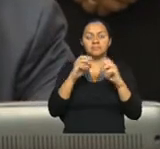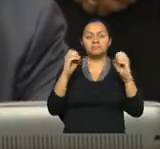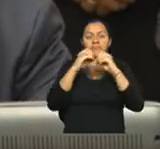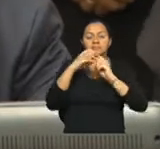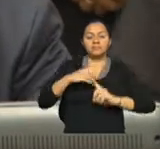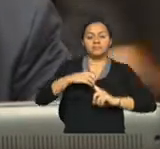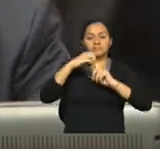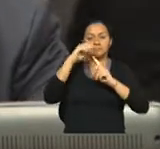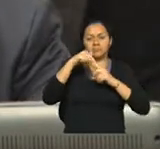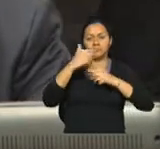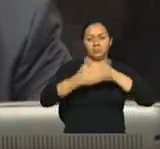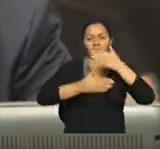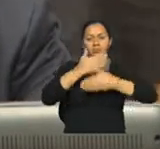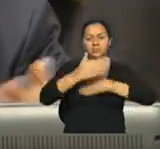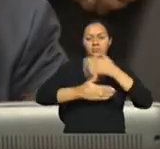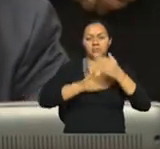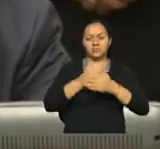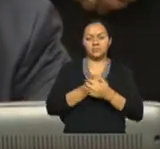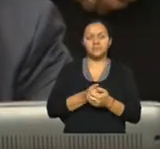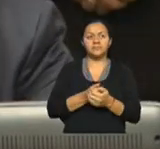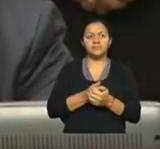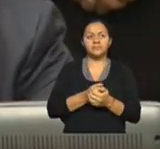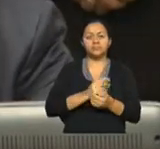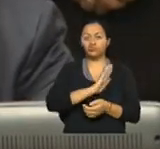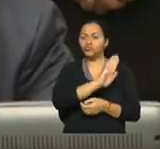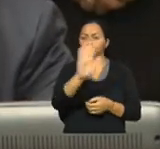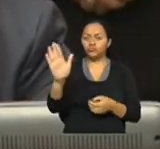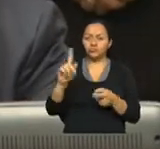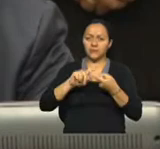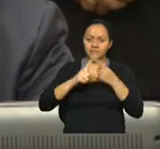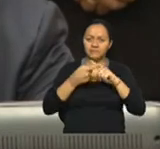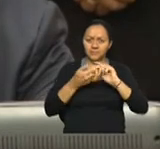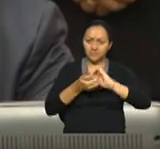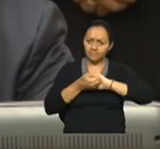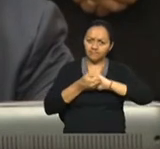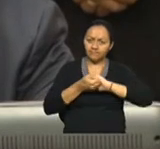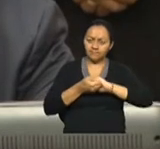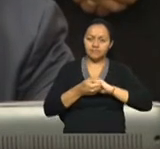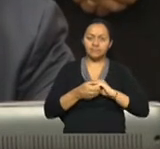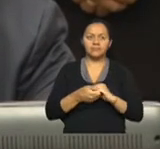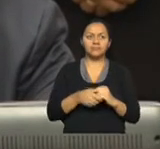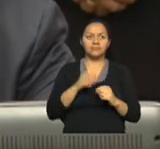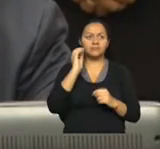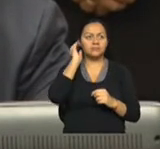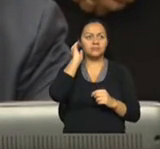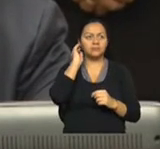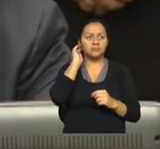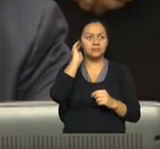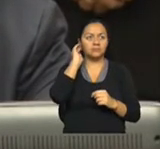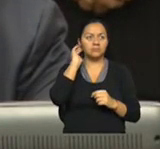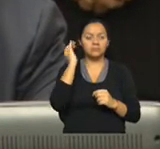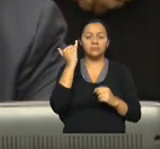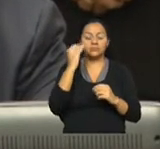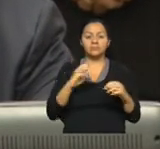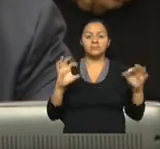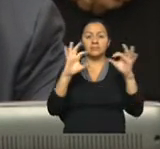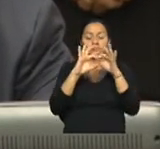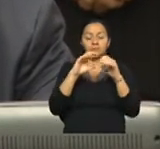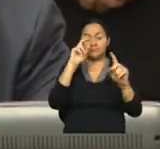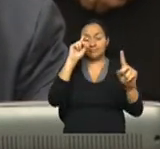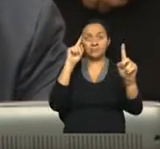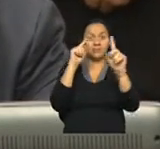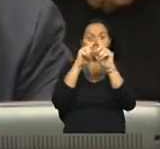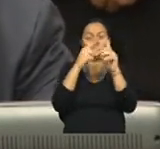fundamentales en este proceso de hacer país, ustedes. Amigos, ustedes constructores, yo creo que tenemos un reto como país